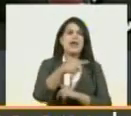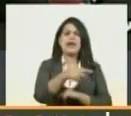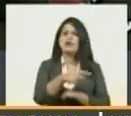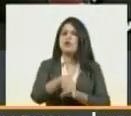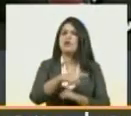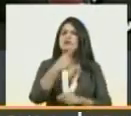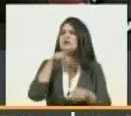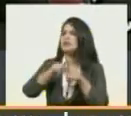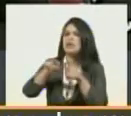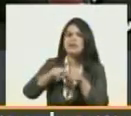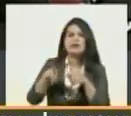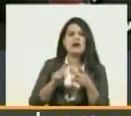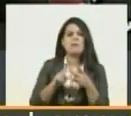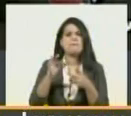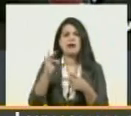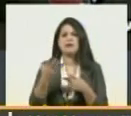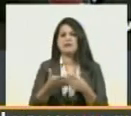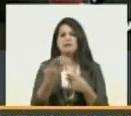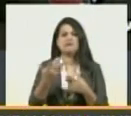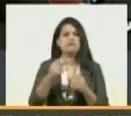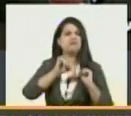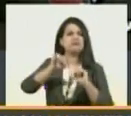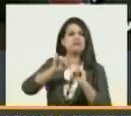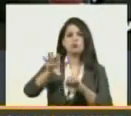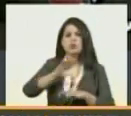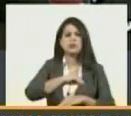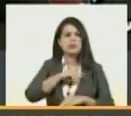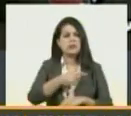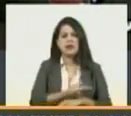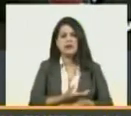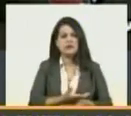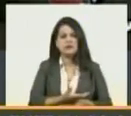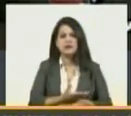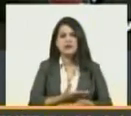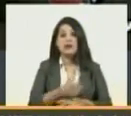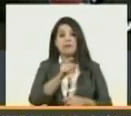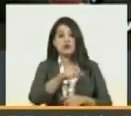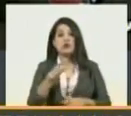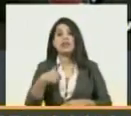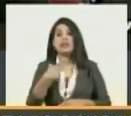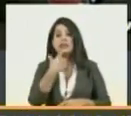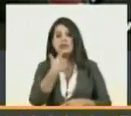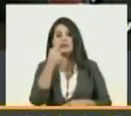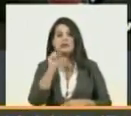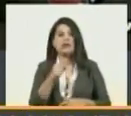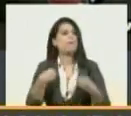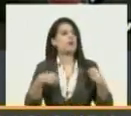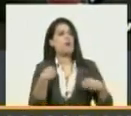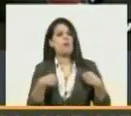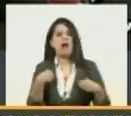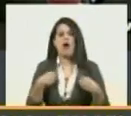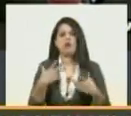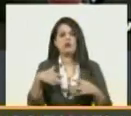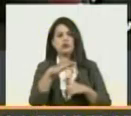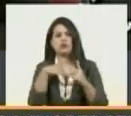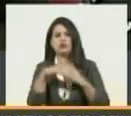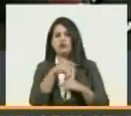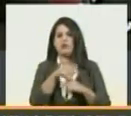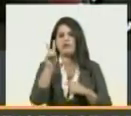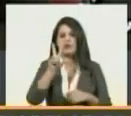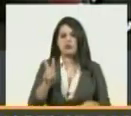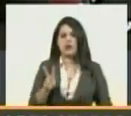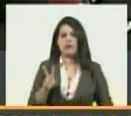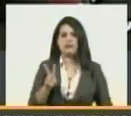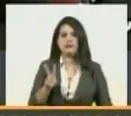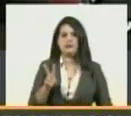de crítica y sea objeto de rechazo por parte de quienes dicen estar preocupados por la situación en